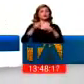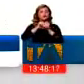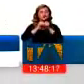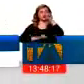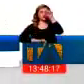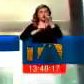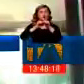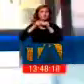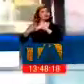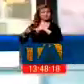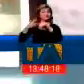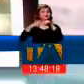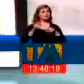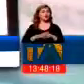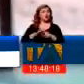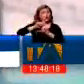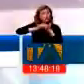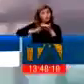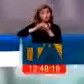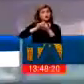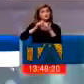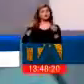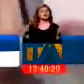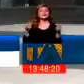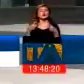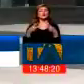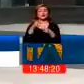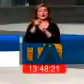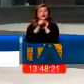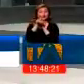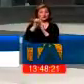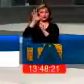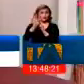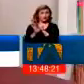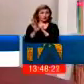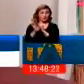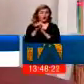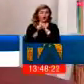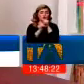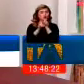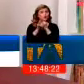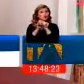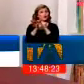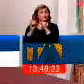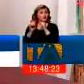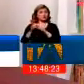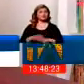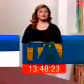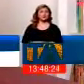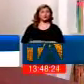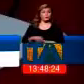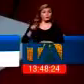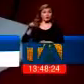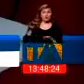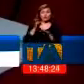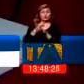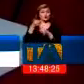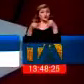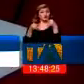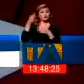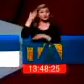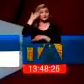inconsistencias encontradas en la contratación de seguros para el 2019 y 2020. La preocupación se extendió a los funcionarios judiciales que